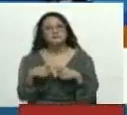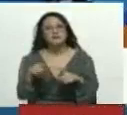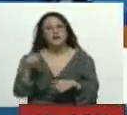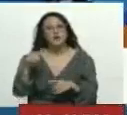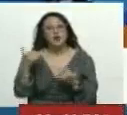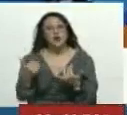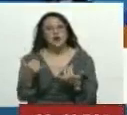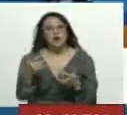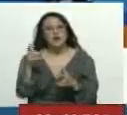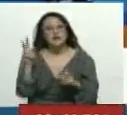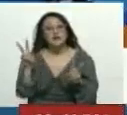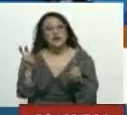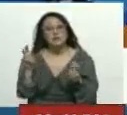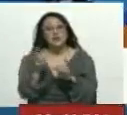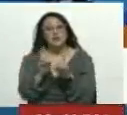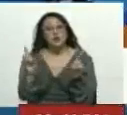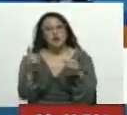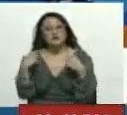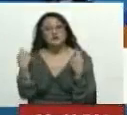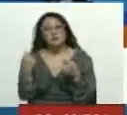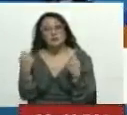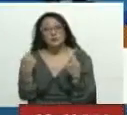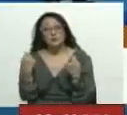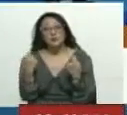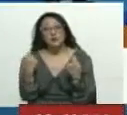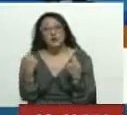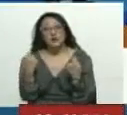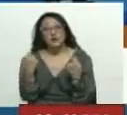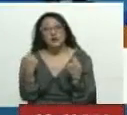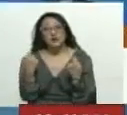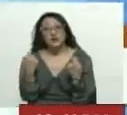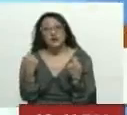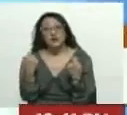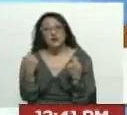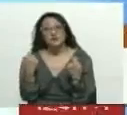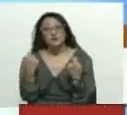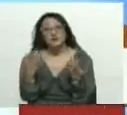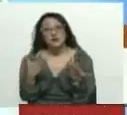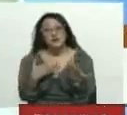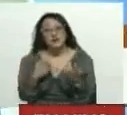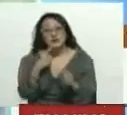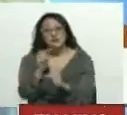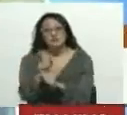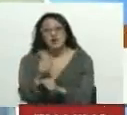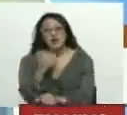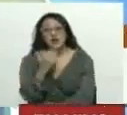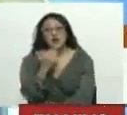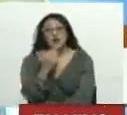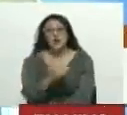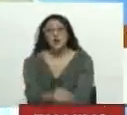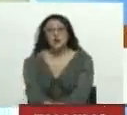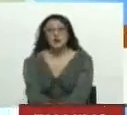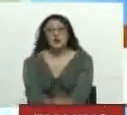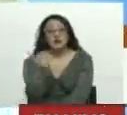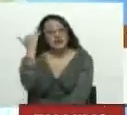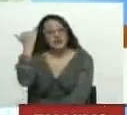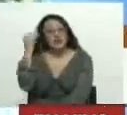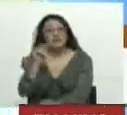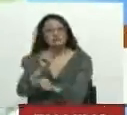es democracia popular y sobre eso quisiera dar algunas ideas